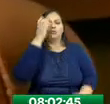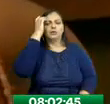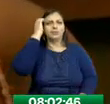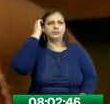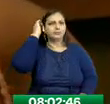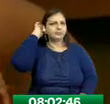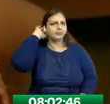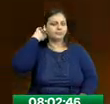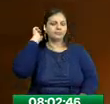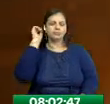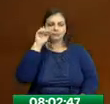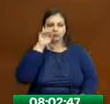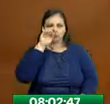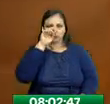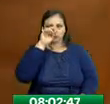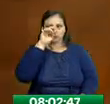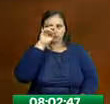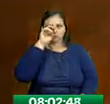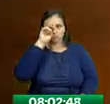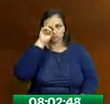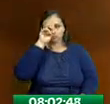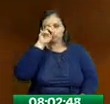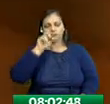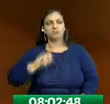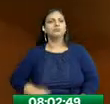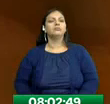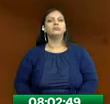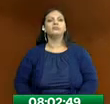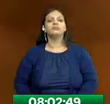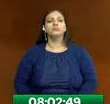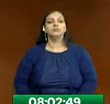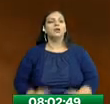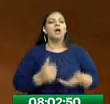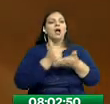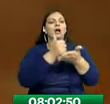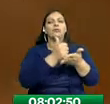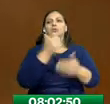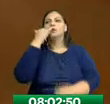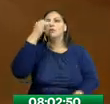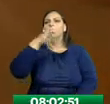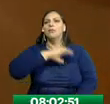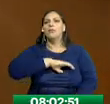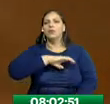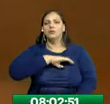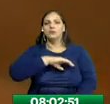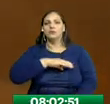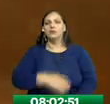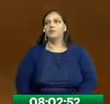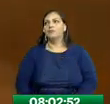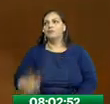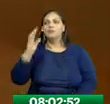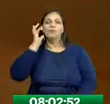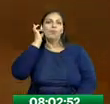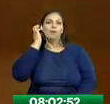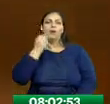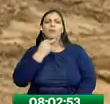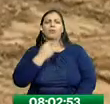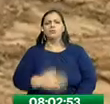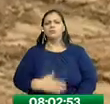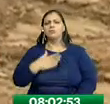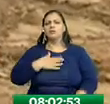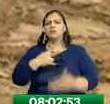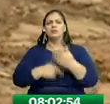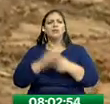vía perimetral. Ya la había, vino a dejar el patrullero aquí en la casa y mi hija estaba que lloraba, que le olía la cabeza bastante. Fue algo que